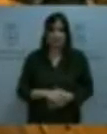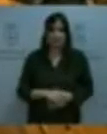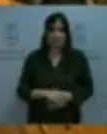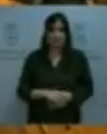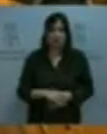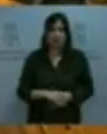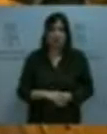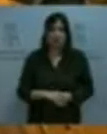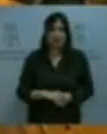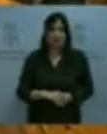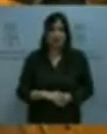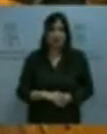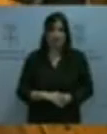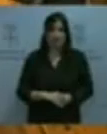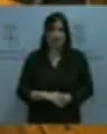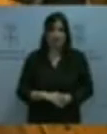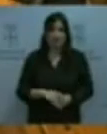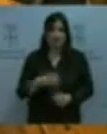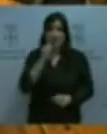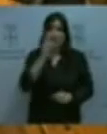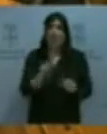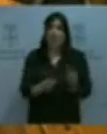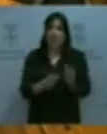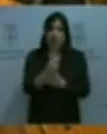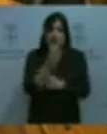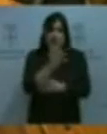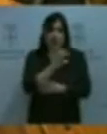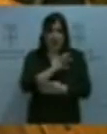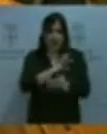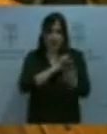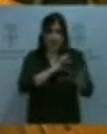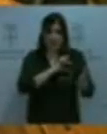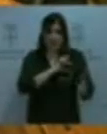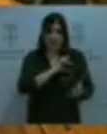Buenos días, señorías. Buenos días, consejero.